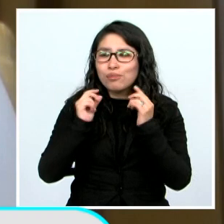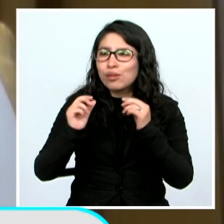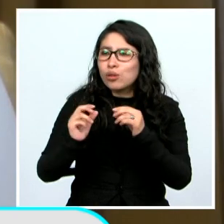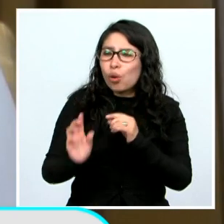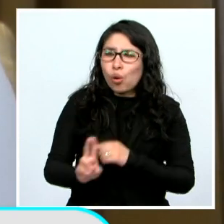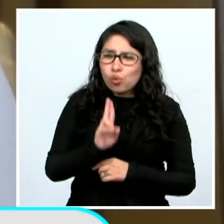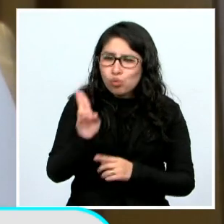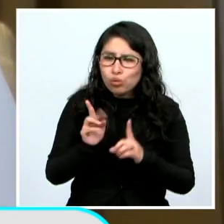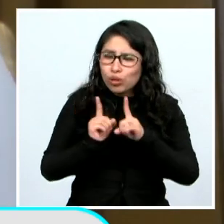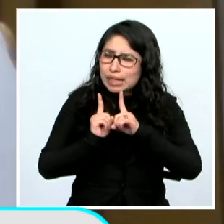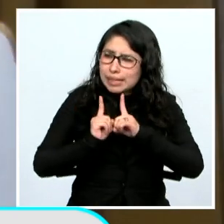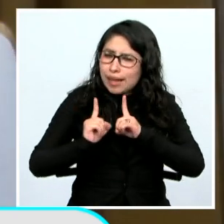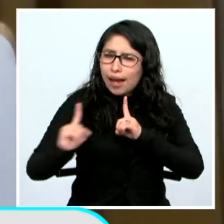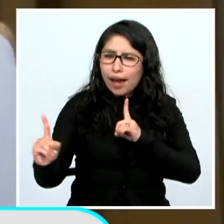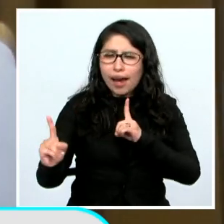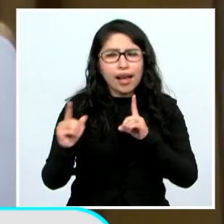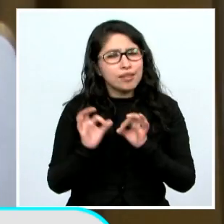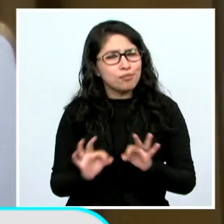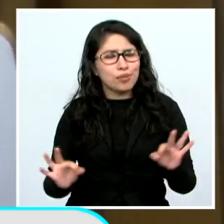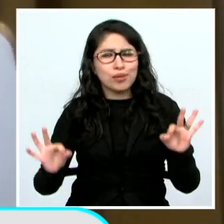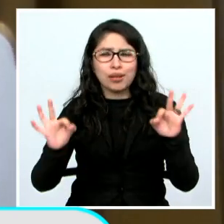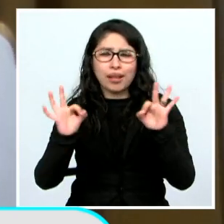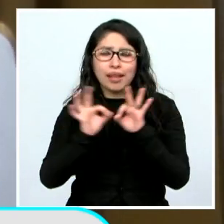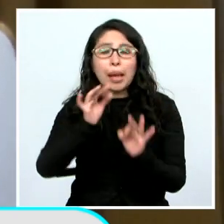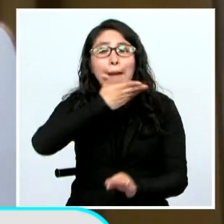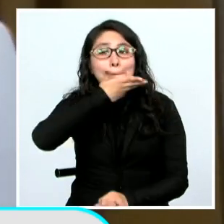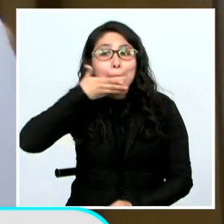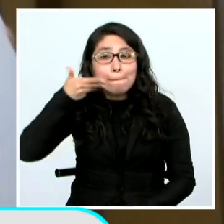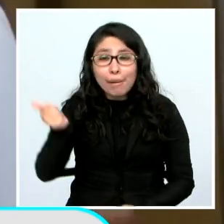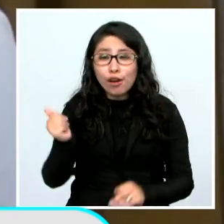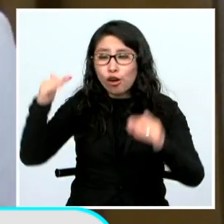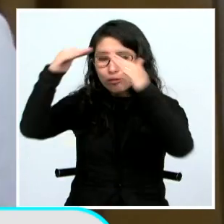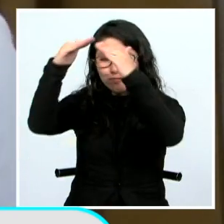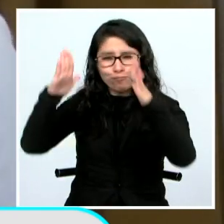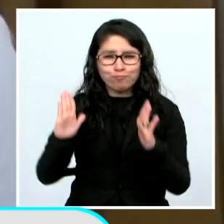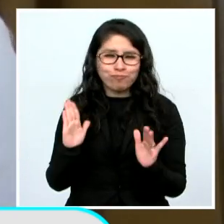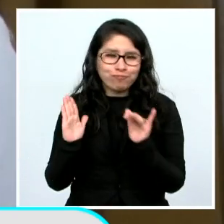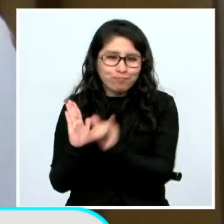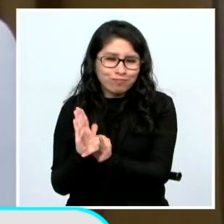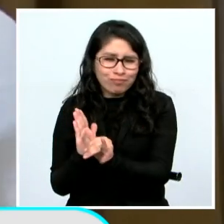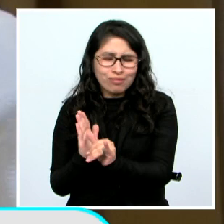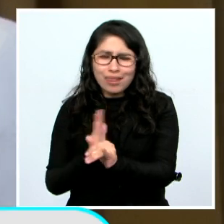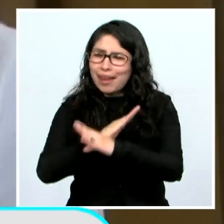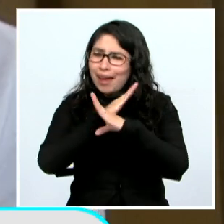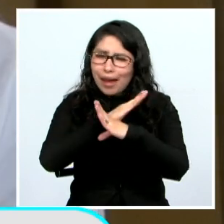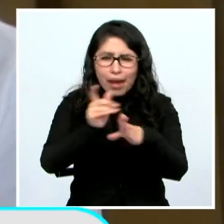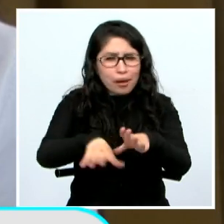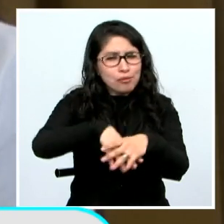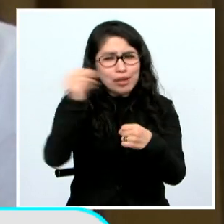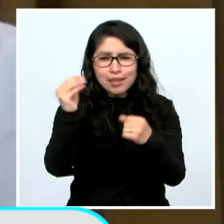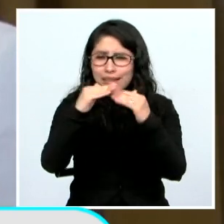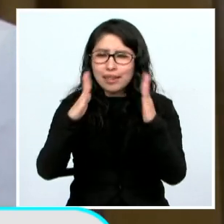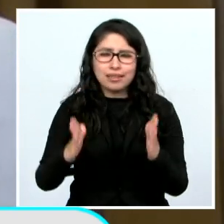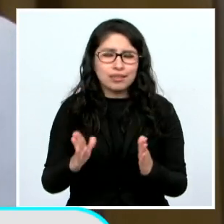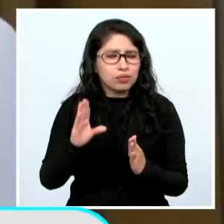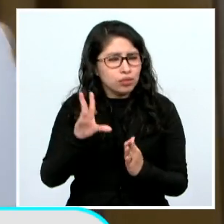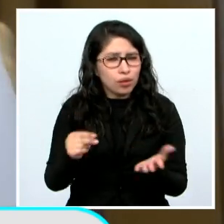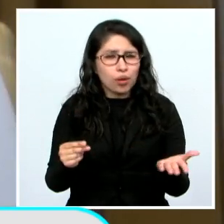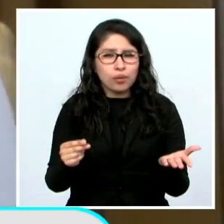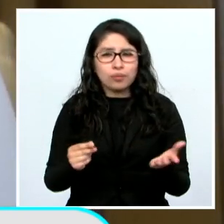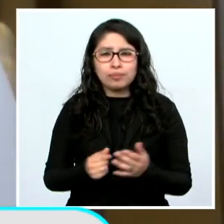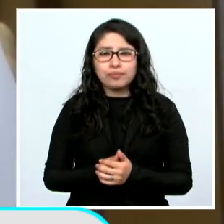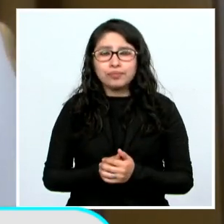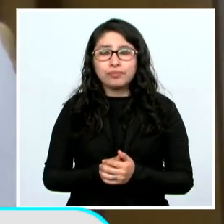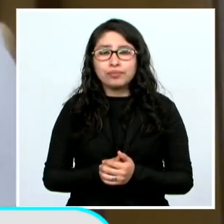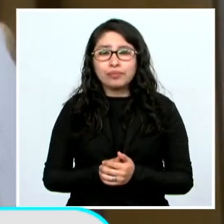física, en que no quedemos en casa si es que no tenemos a qué salir porque ahí está el contagio. Y como le